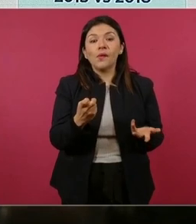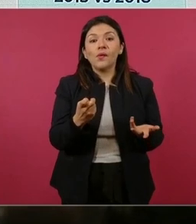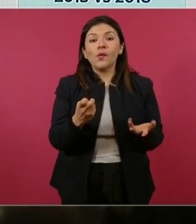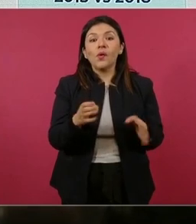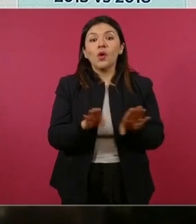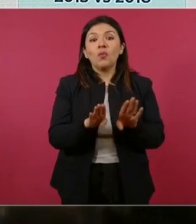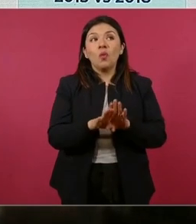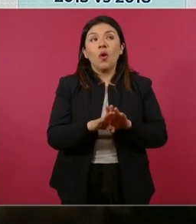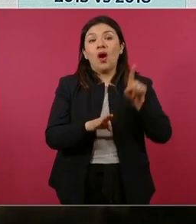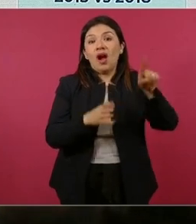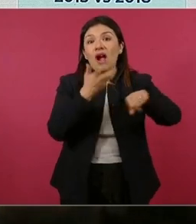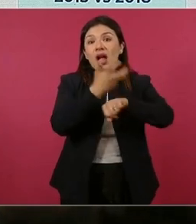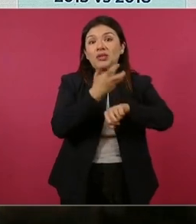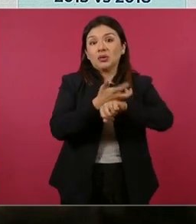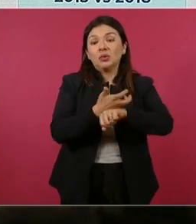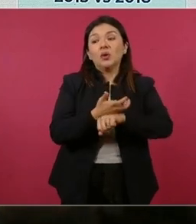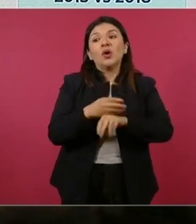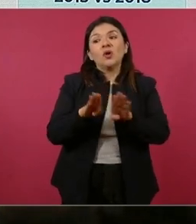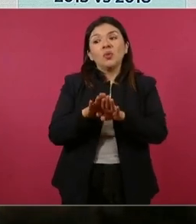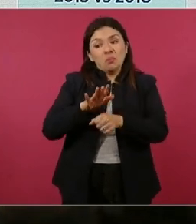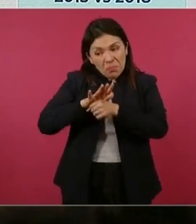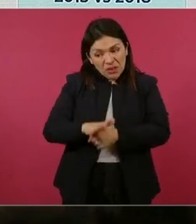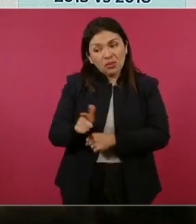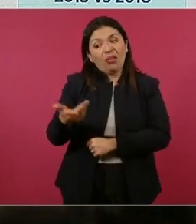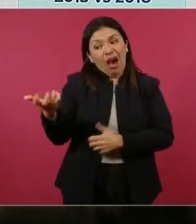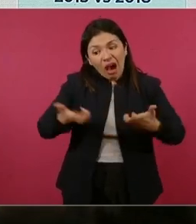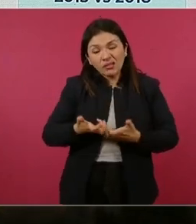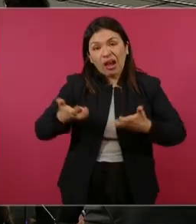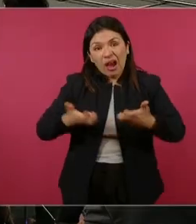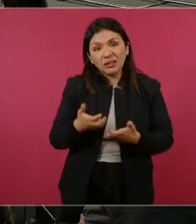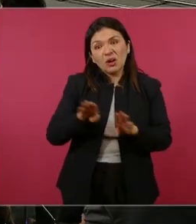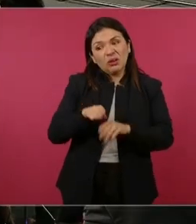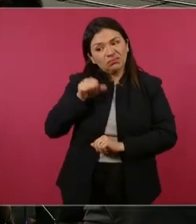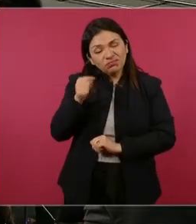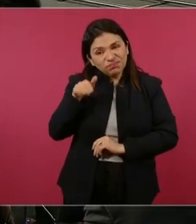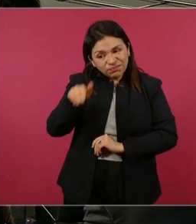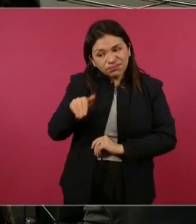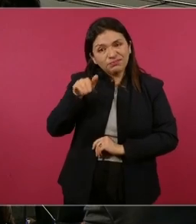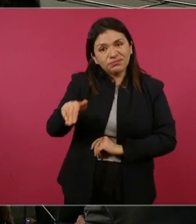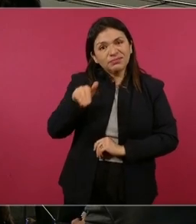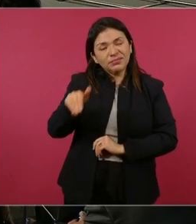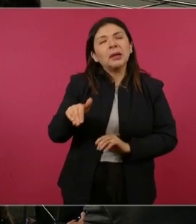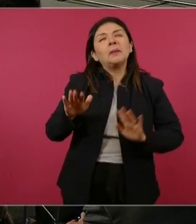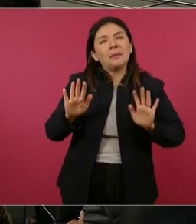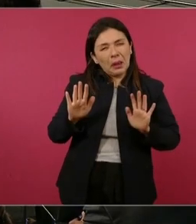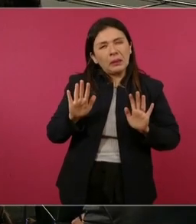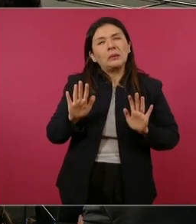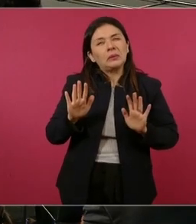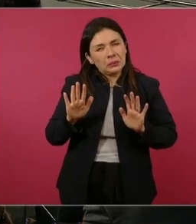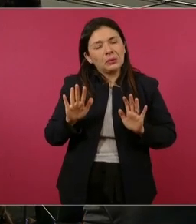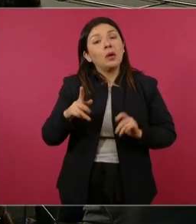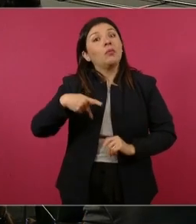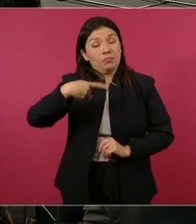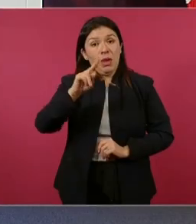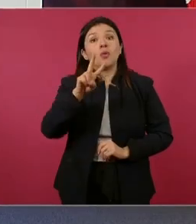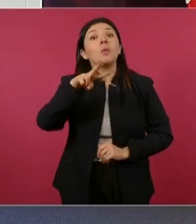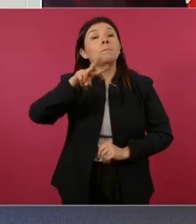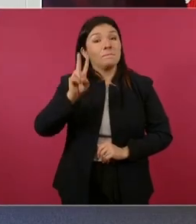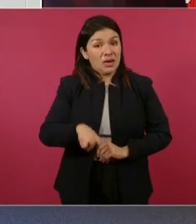se lo hayan pedido o lo hayan presionado de Estados Unidos, pero sí hay un hecho